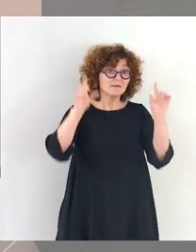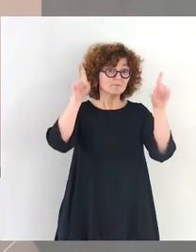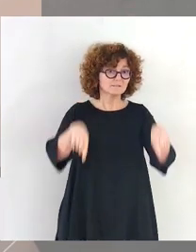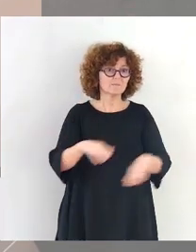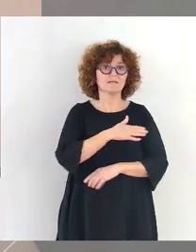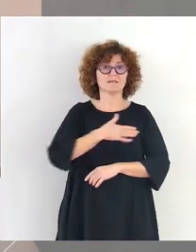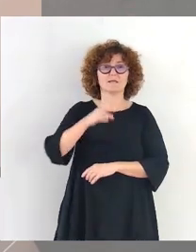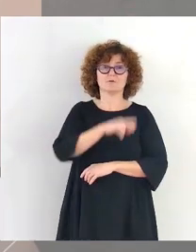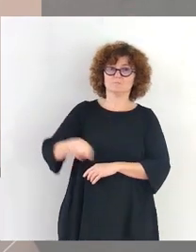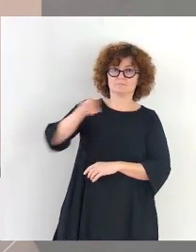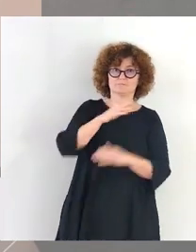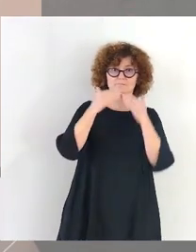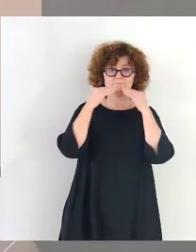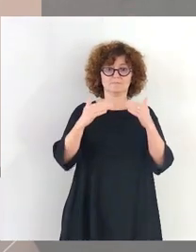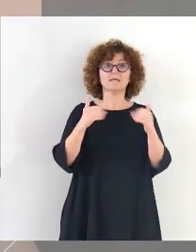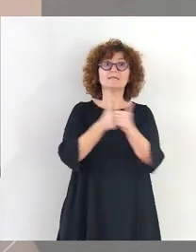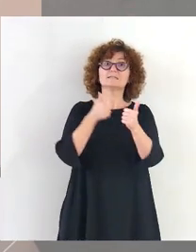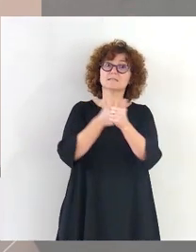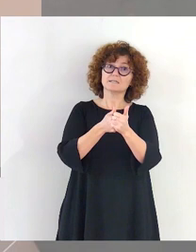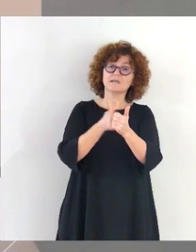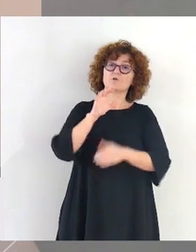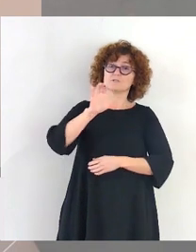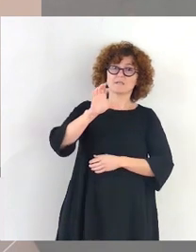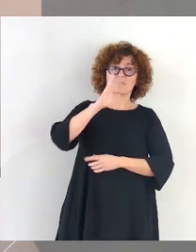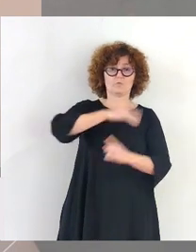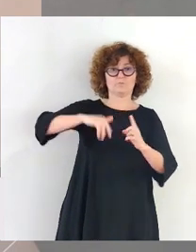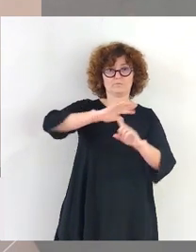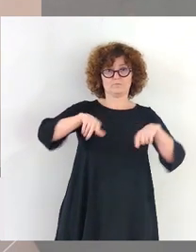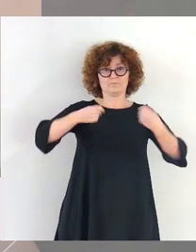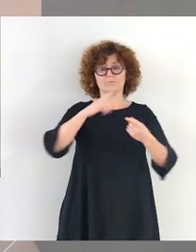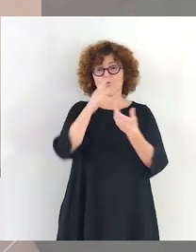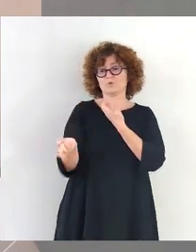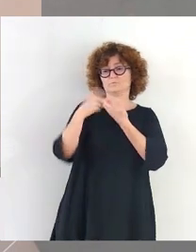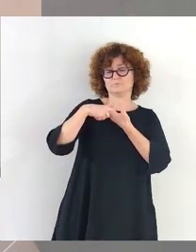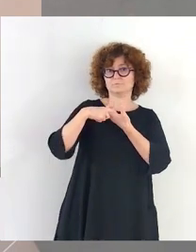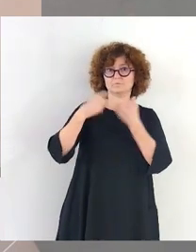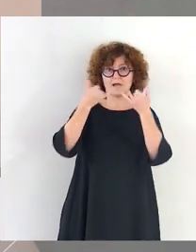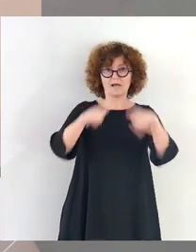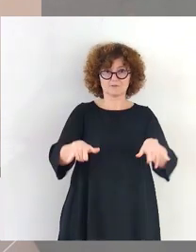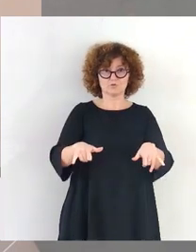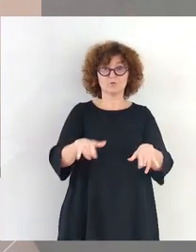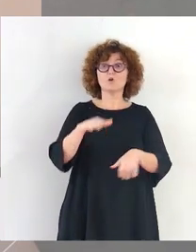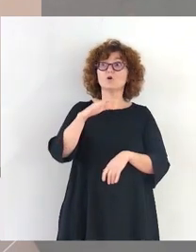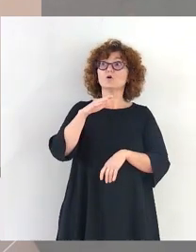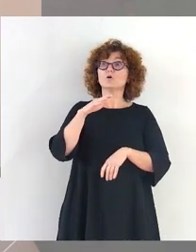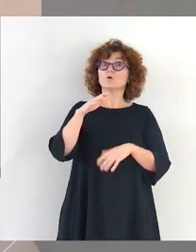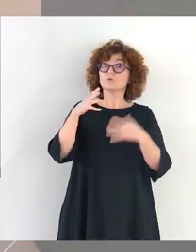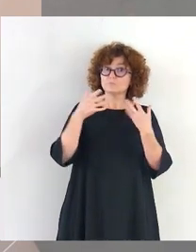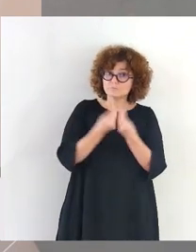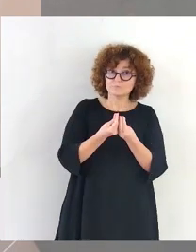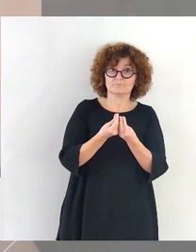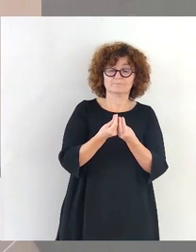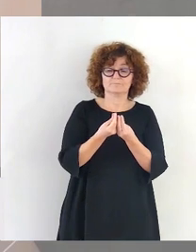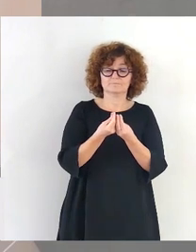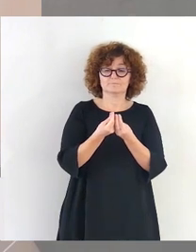quiero volver agradecer al secretario de estado de medio ambiente por participar en este acto por acompañarnos y y